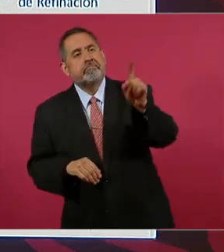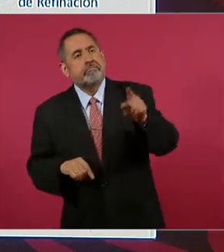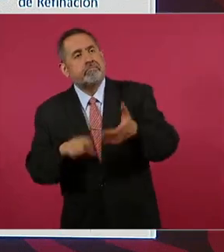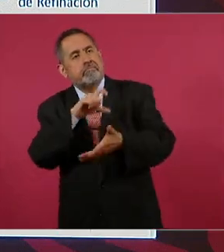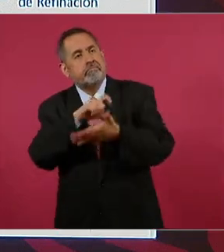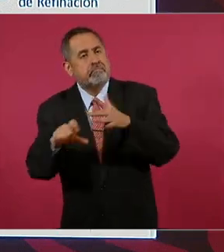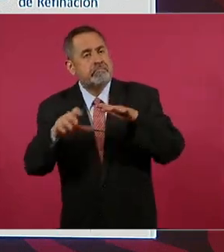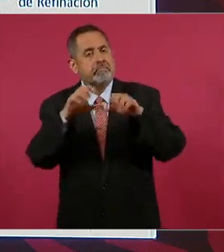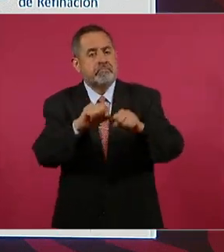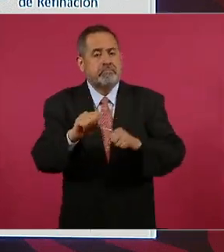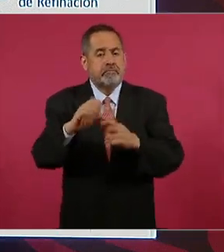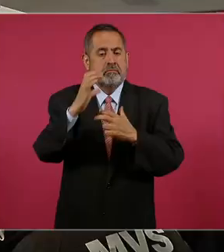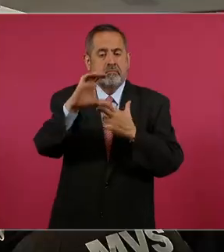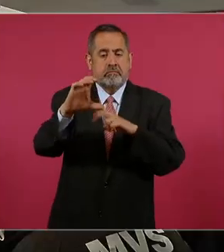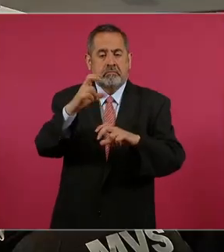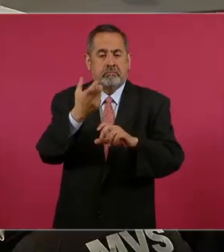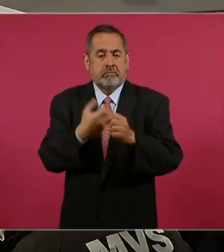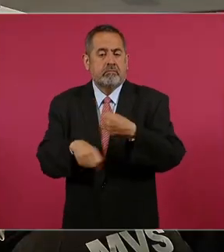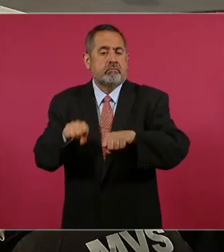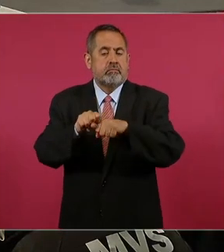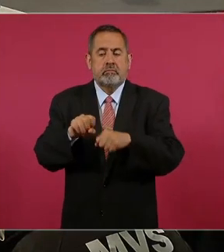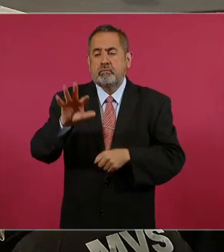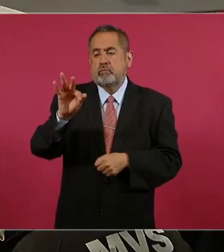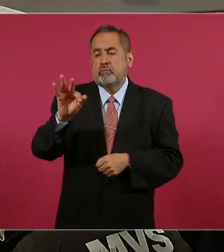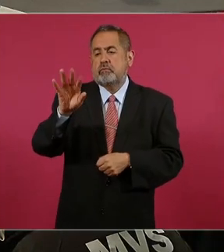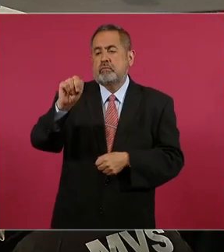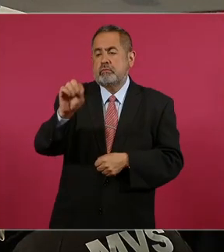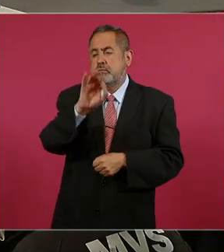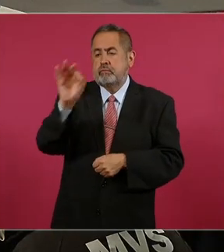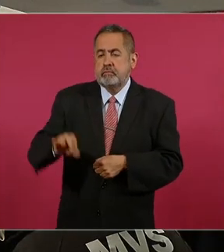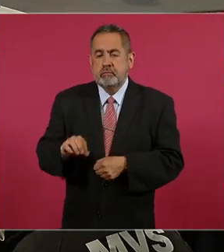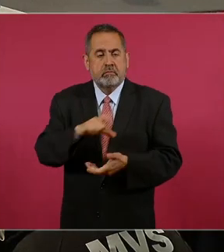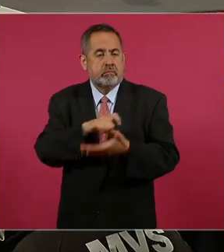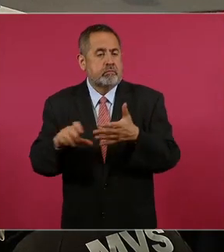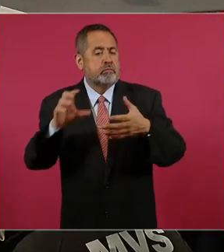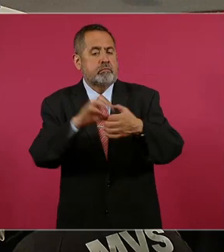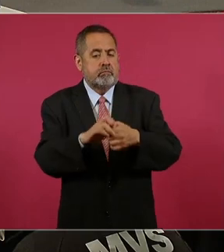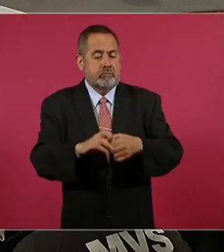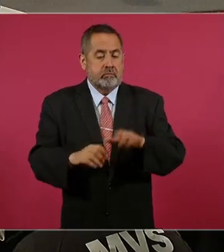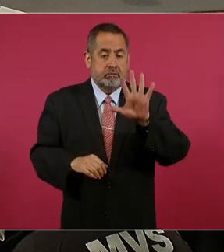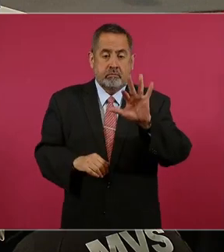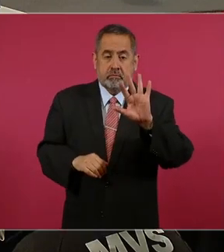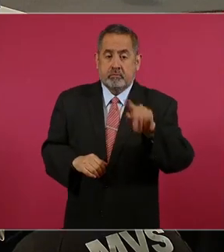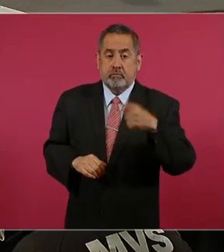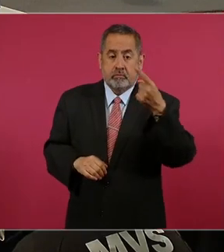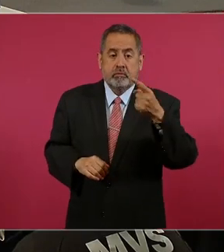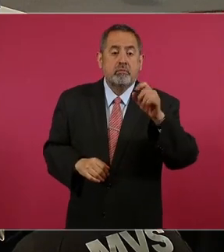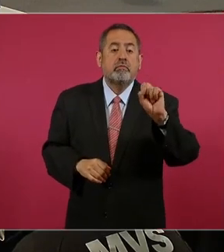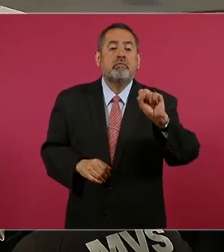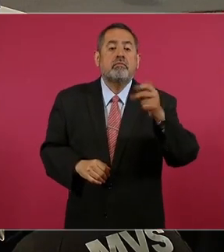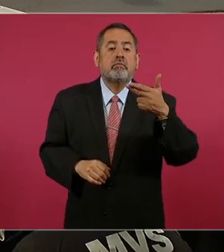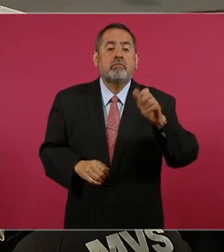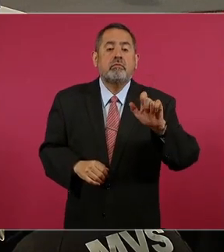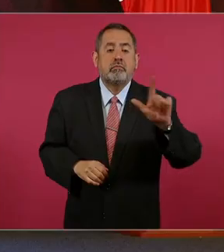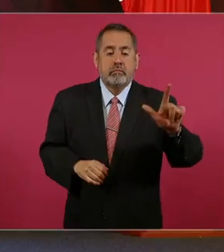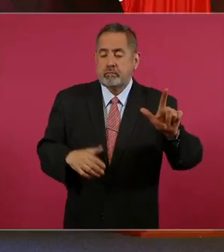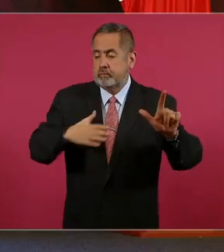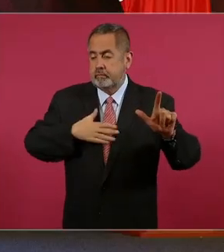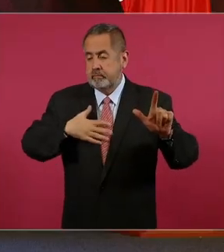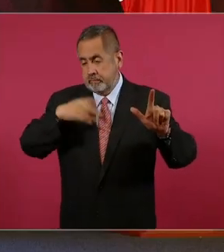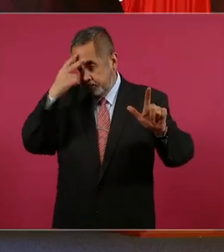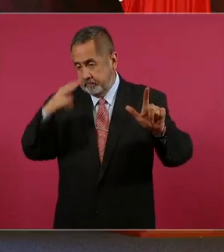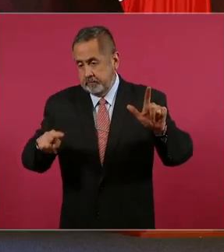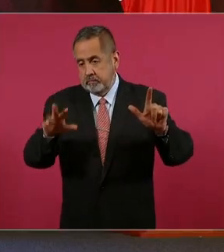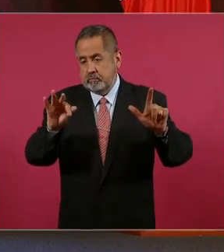compró las acciones de DIRPAR 49 por ciento, 51 en la de Shell y nosotros